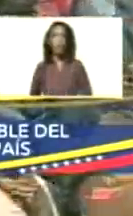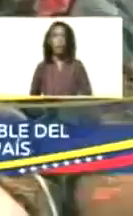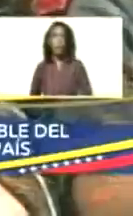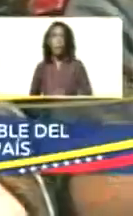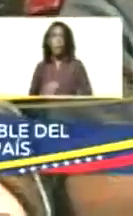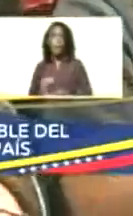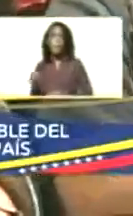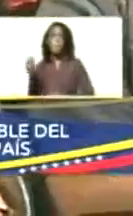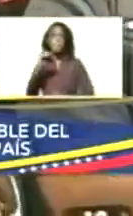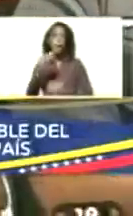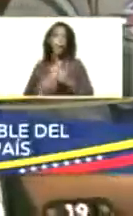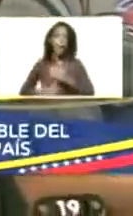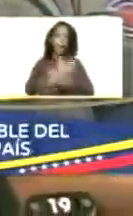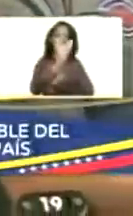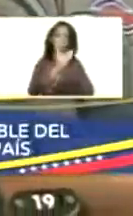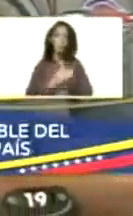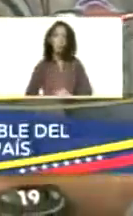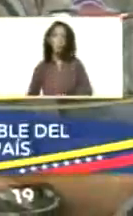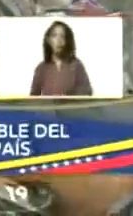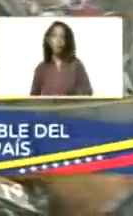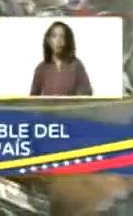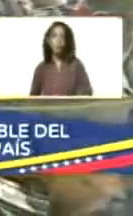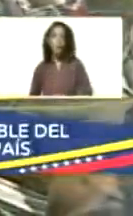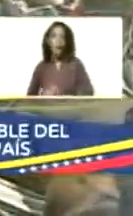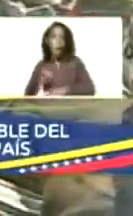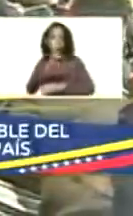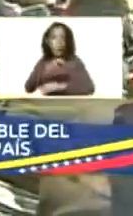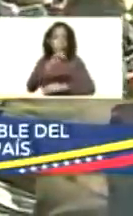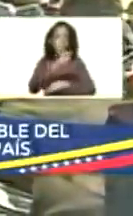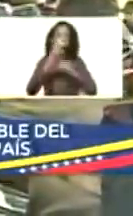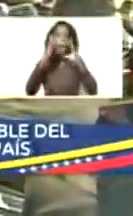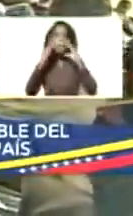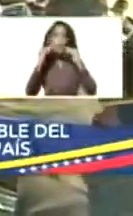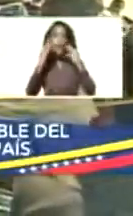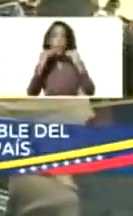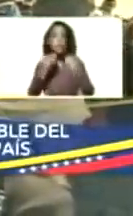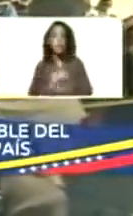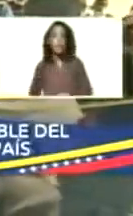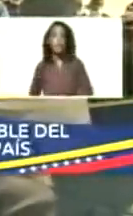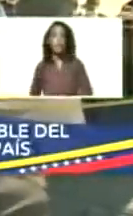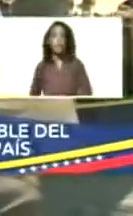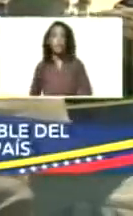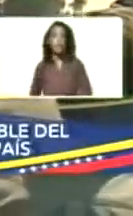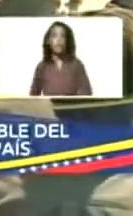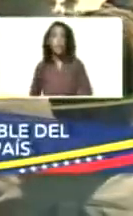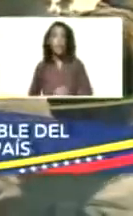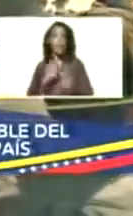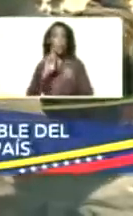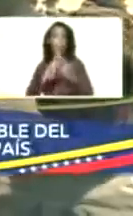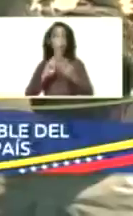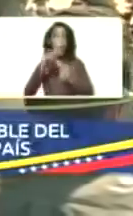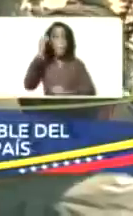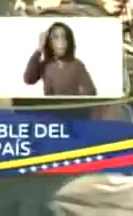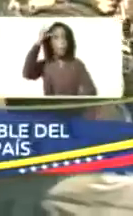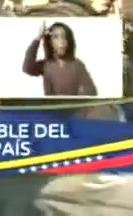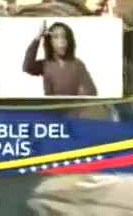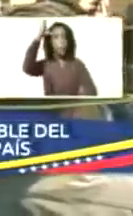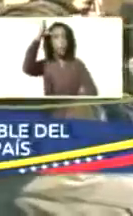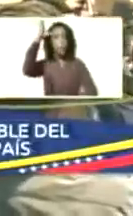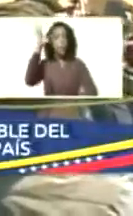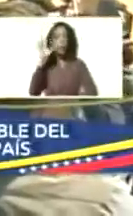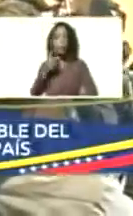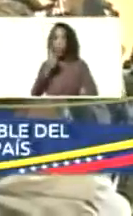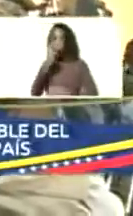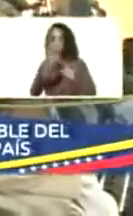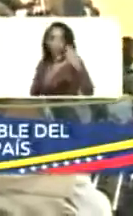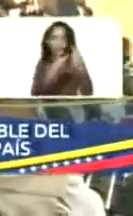allá a la búsqueda de la experiencia, del conocimiento empírico, a